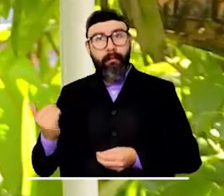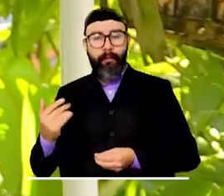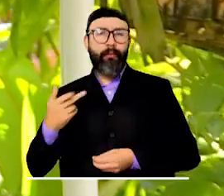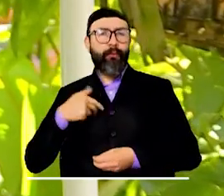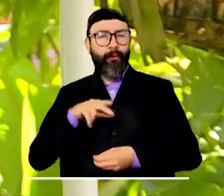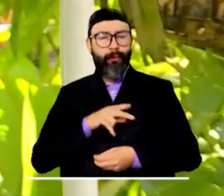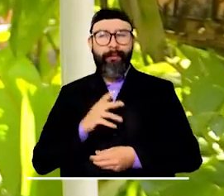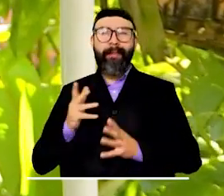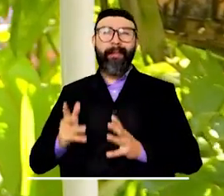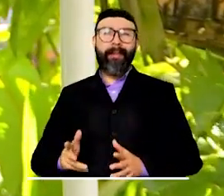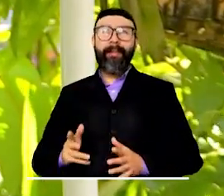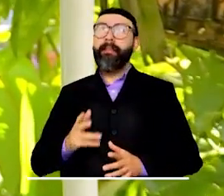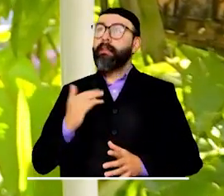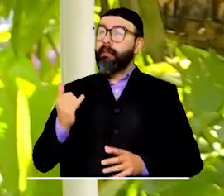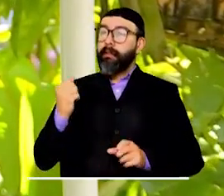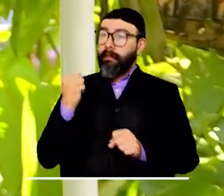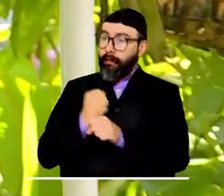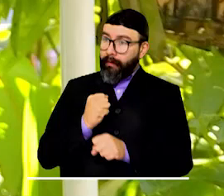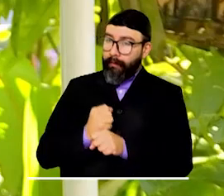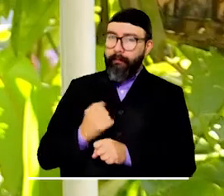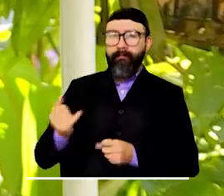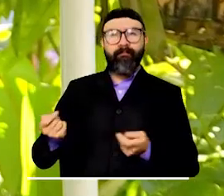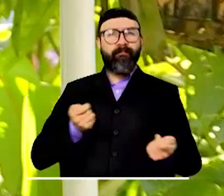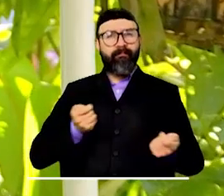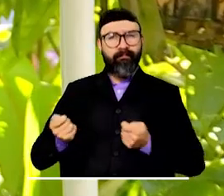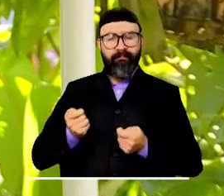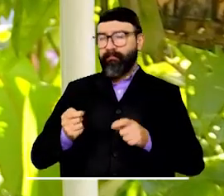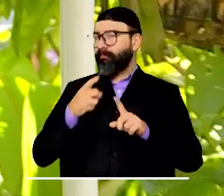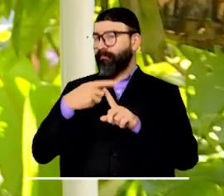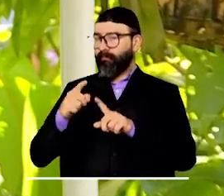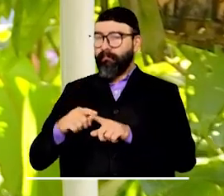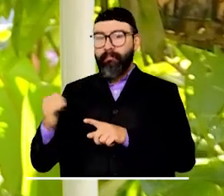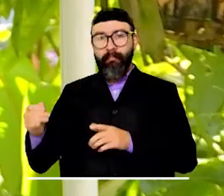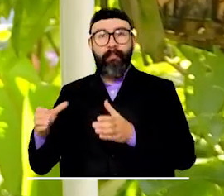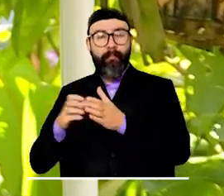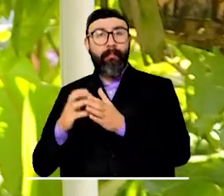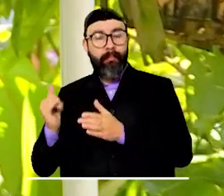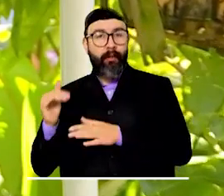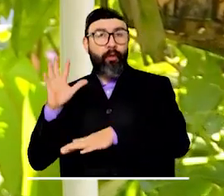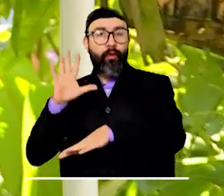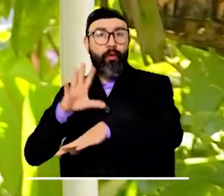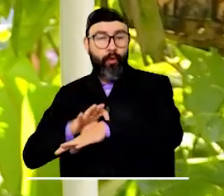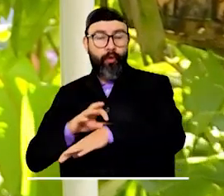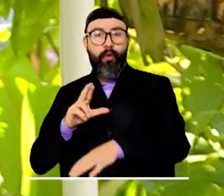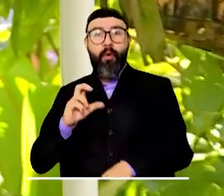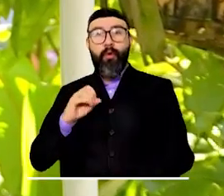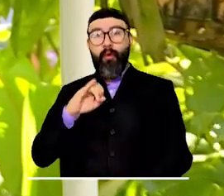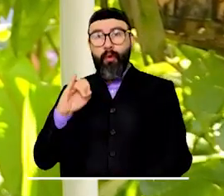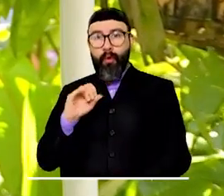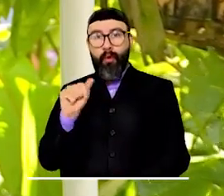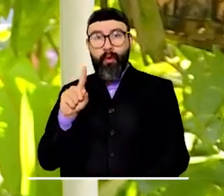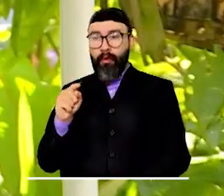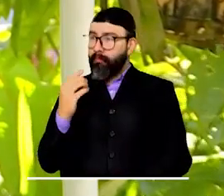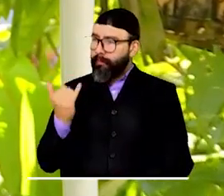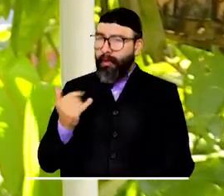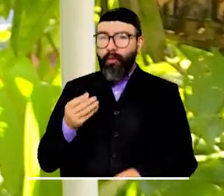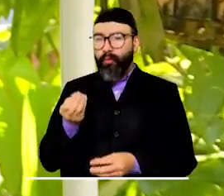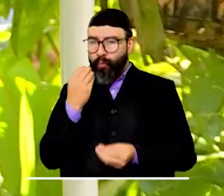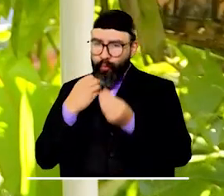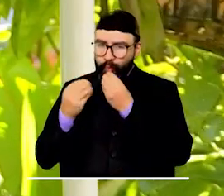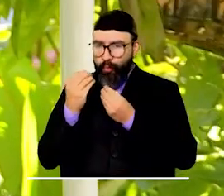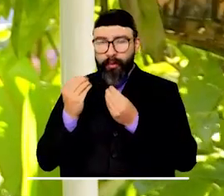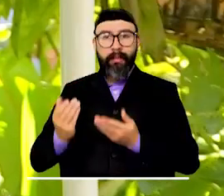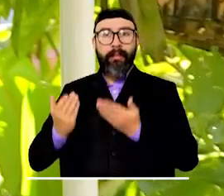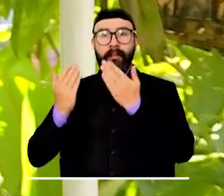hemos dado en la tarea a elaborar en Productos Naturales, Dr. Rojas. Una serie de alimentos. La gente dice, ¿y